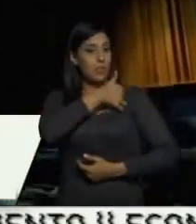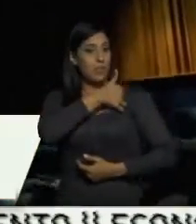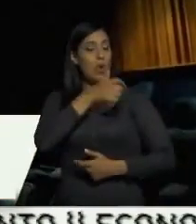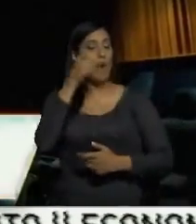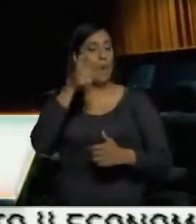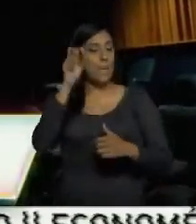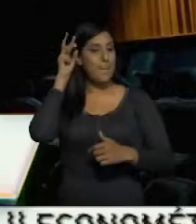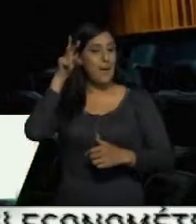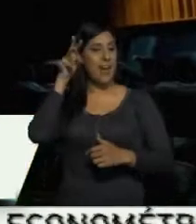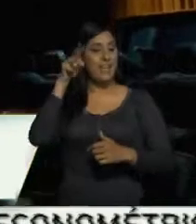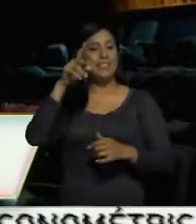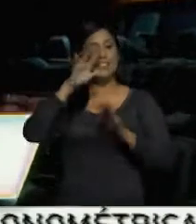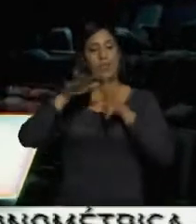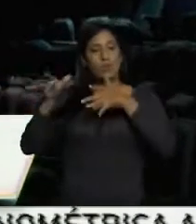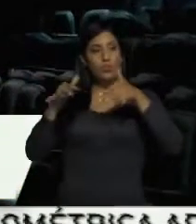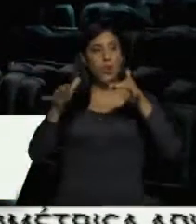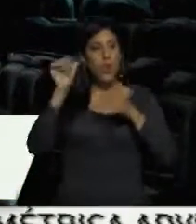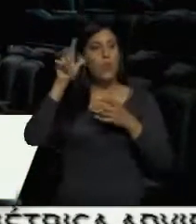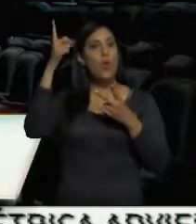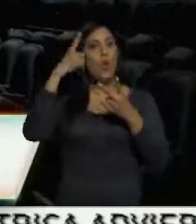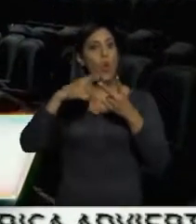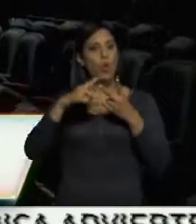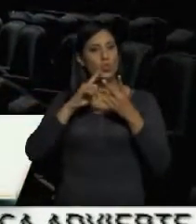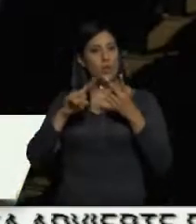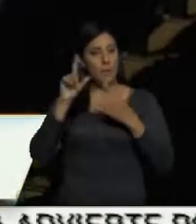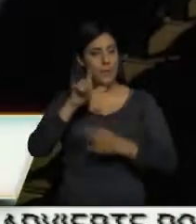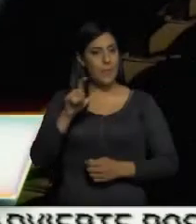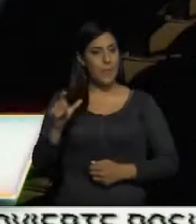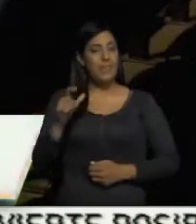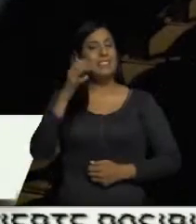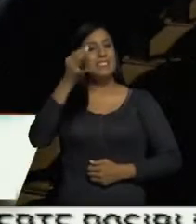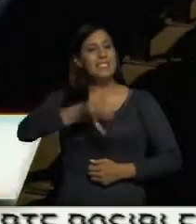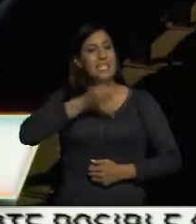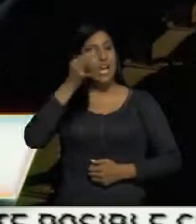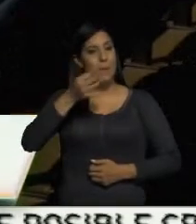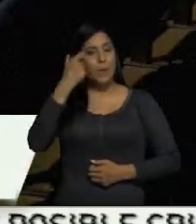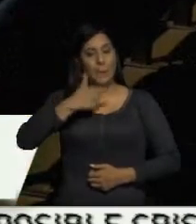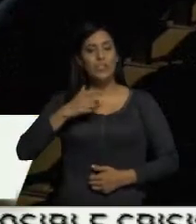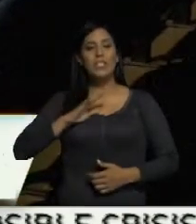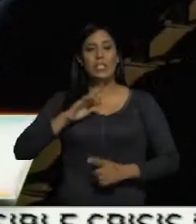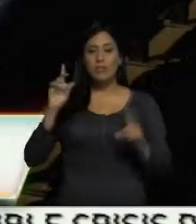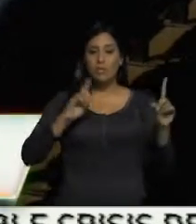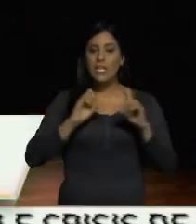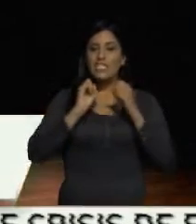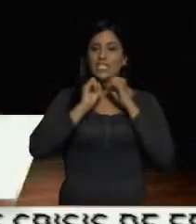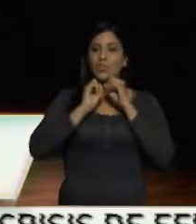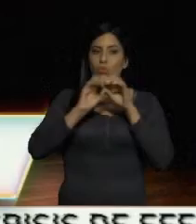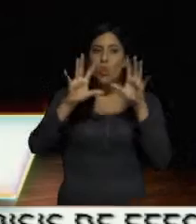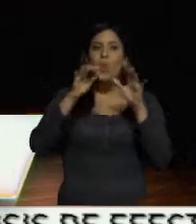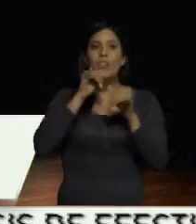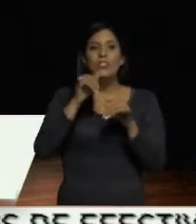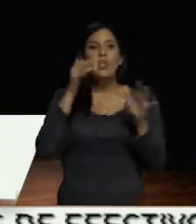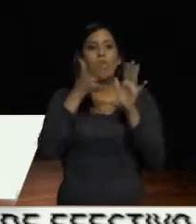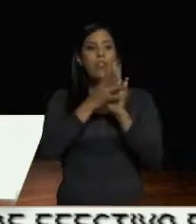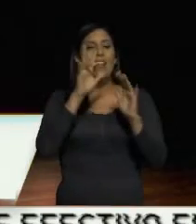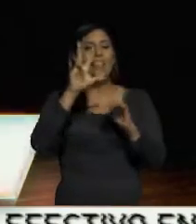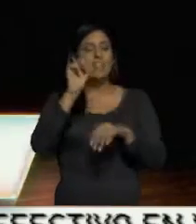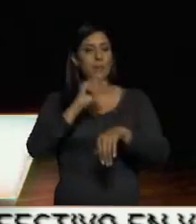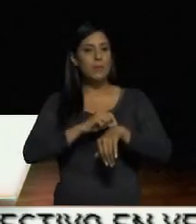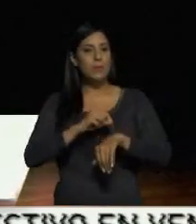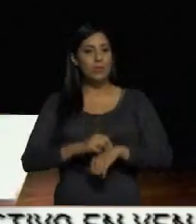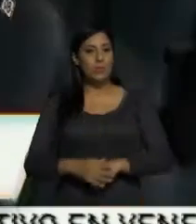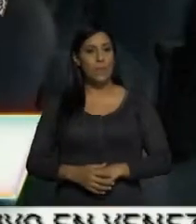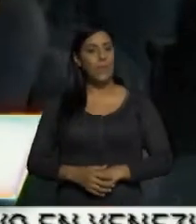la maestra de la danza sandra rodríguez entre otros explicó que ellos contarán sus historias en un formato de 30